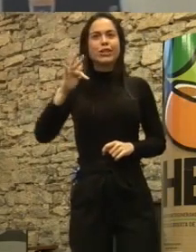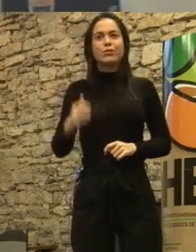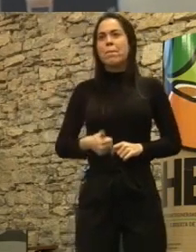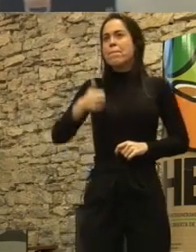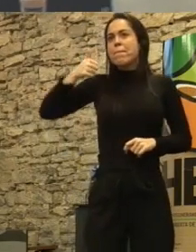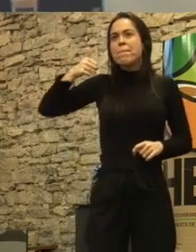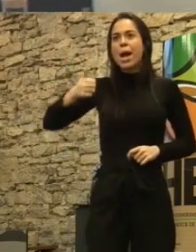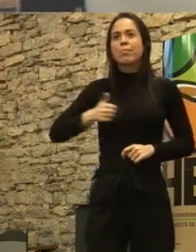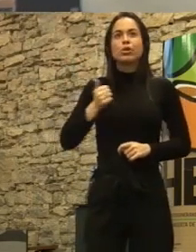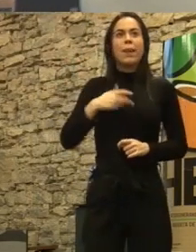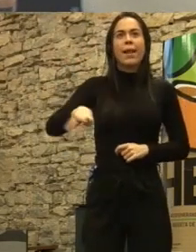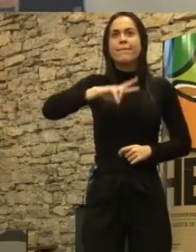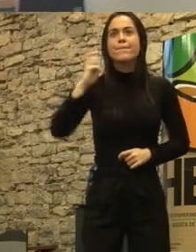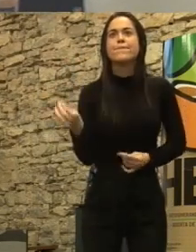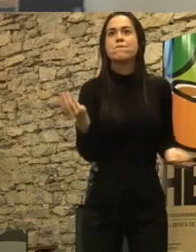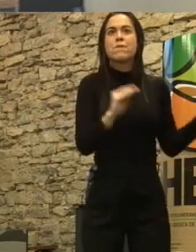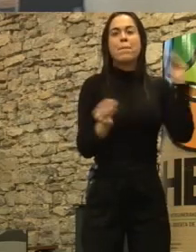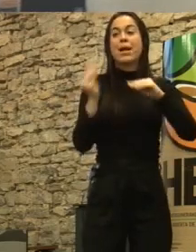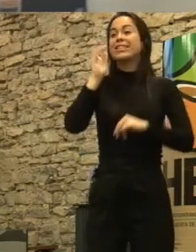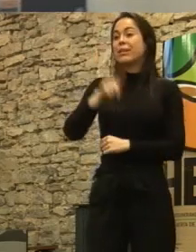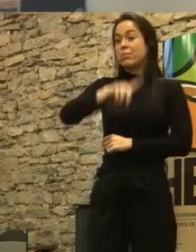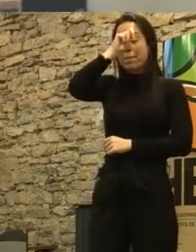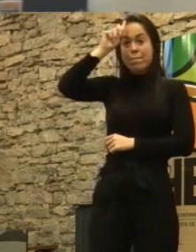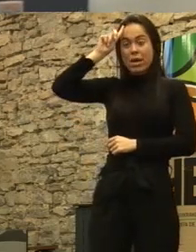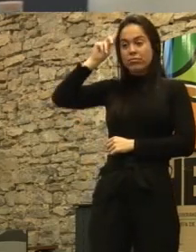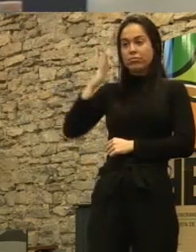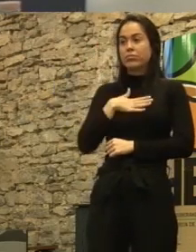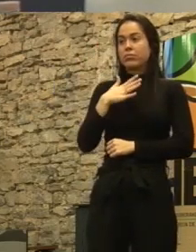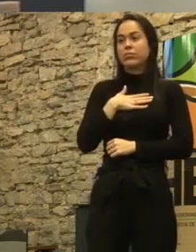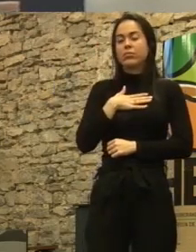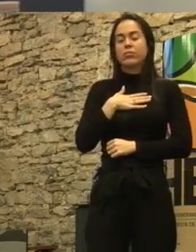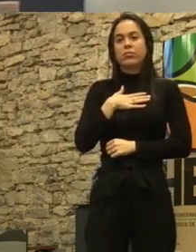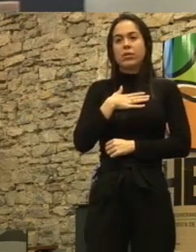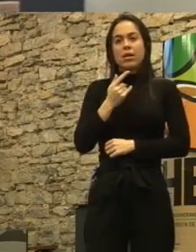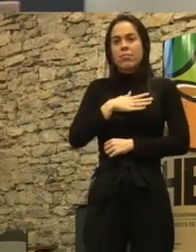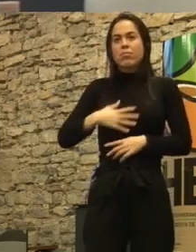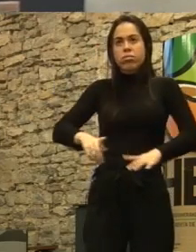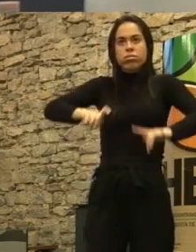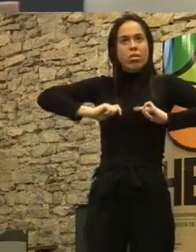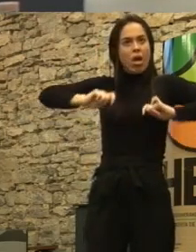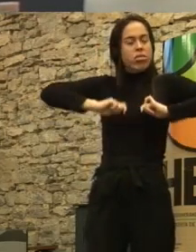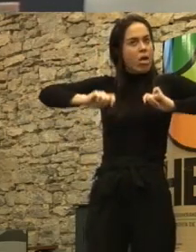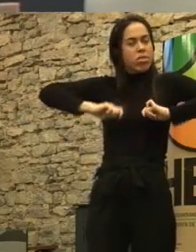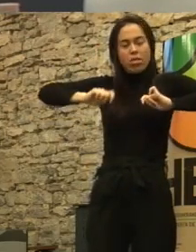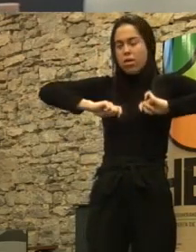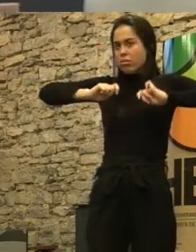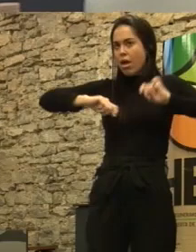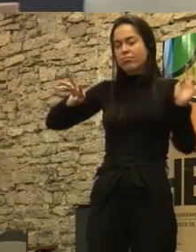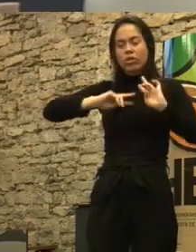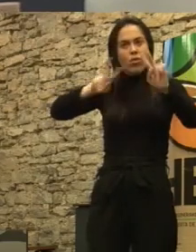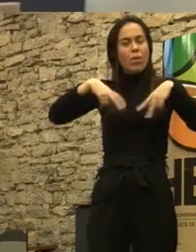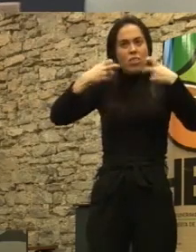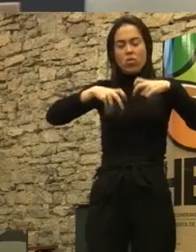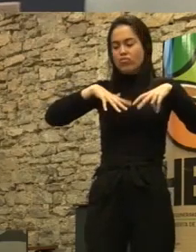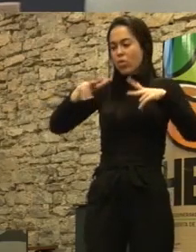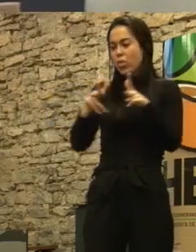posibilidades. También decir que la ciudad de Madrid es para mí un cultivo, un caldo de cultivo extraordinario para la innovación ciudadana. Yo he